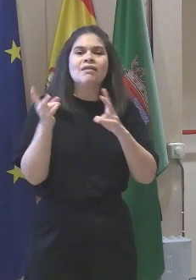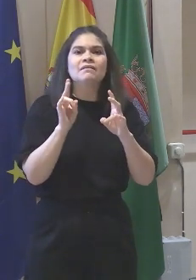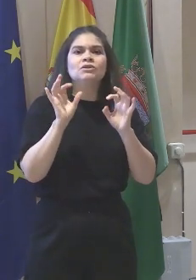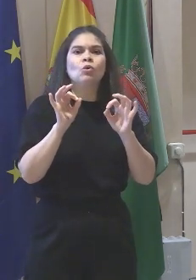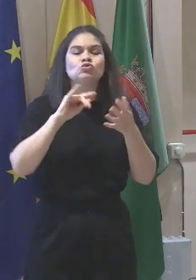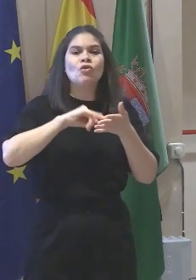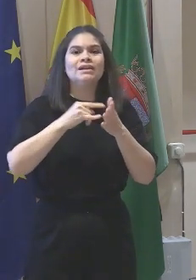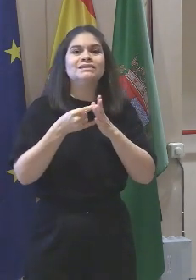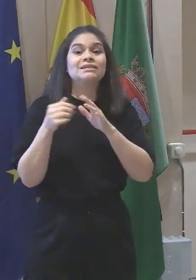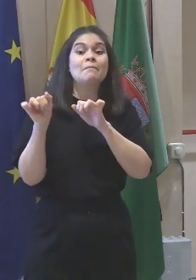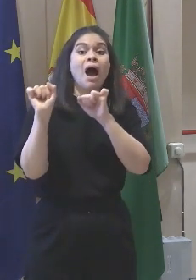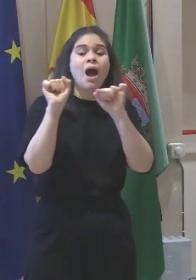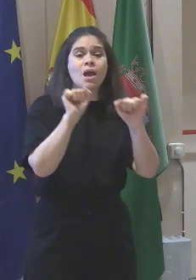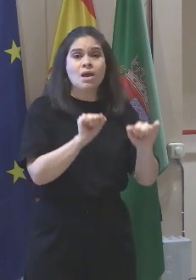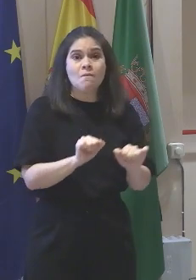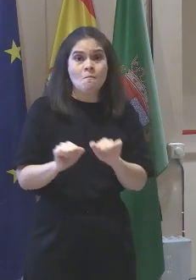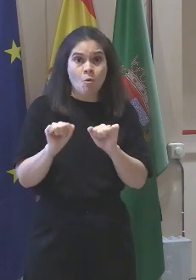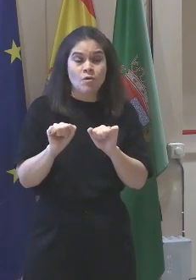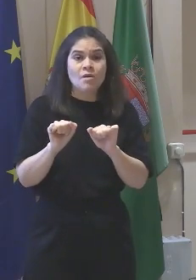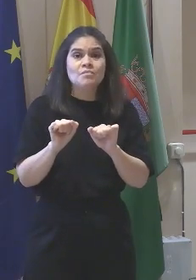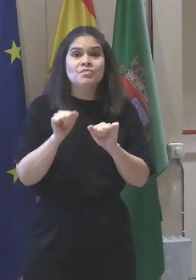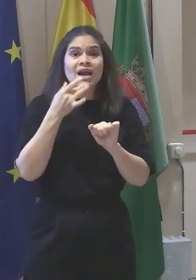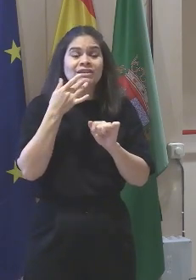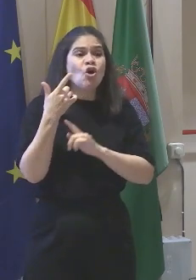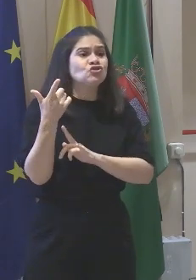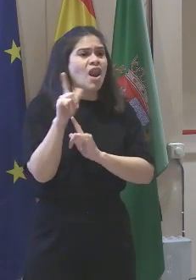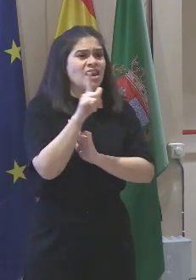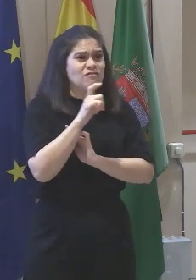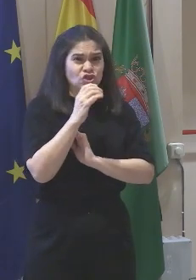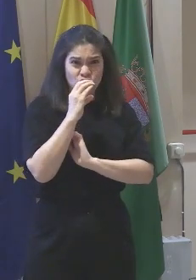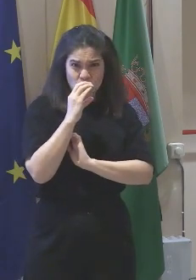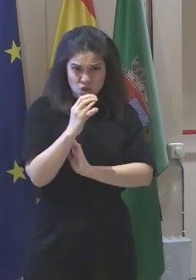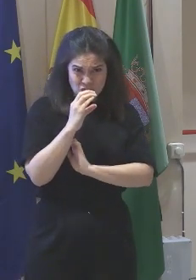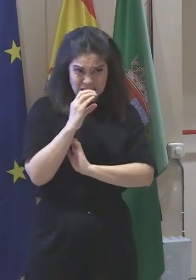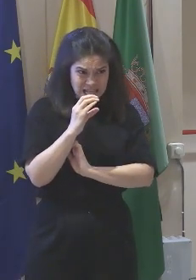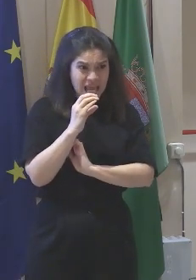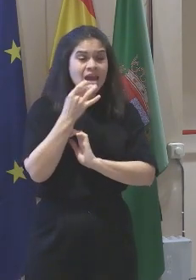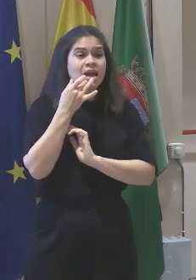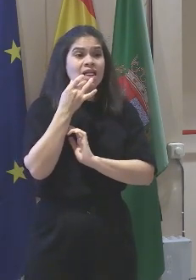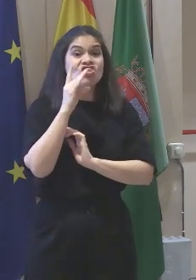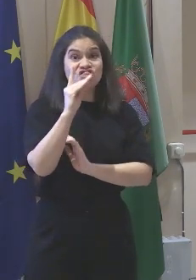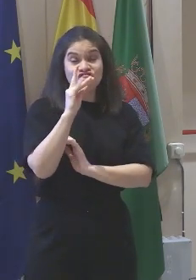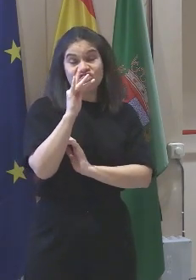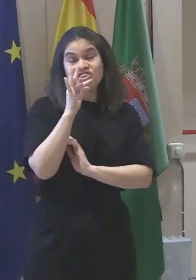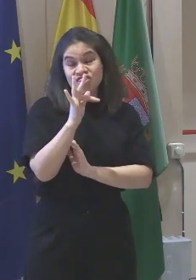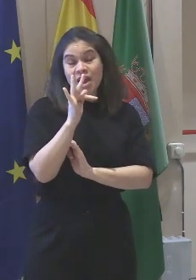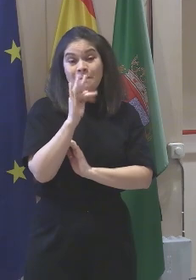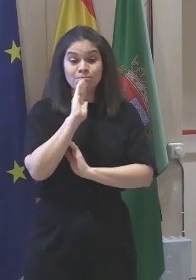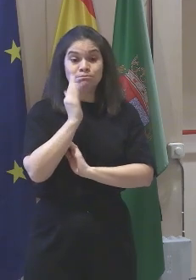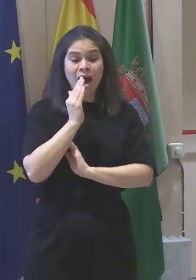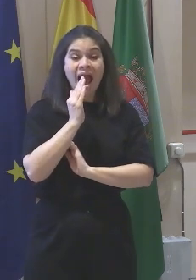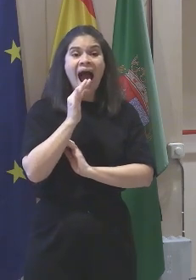sistema inmune, determinados linfocitos T van a atacar a las células beta